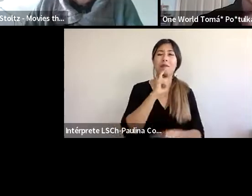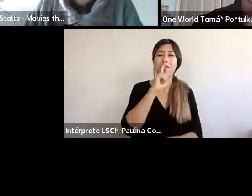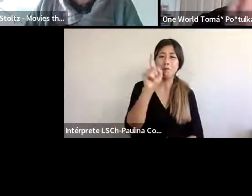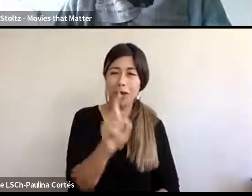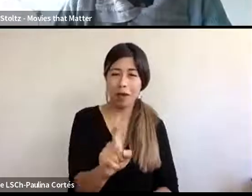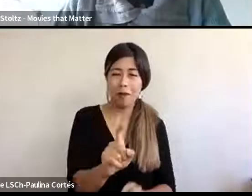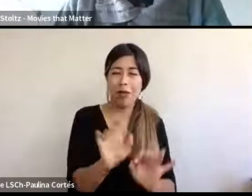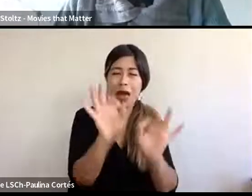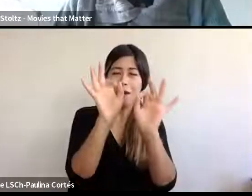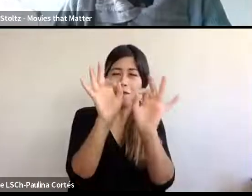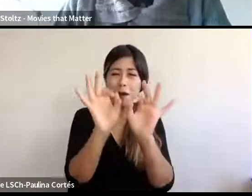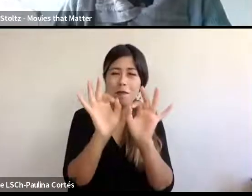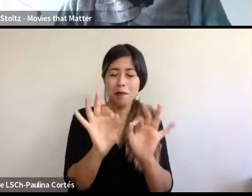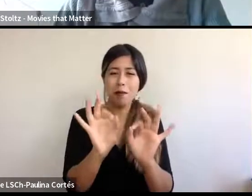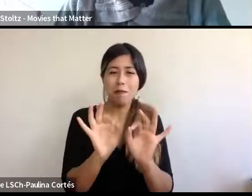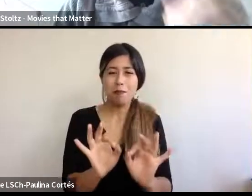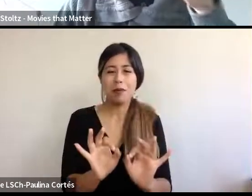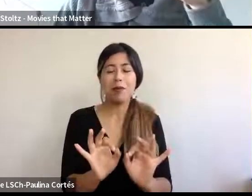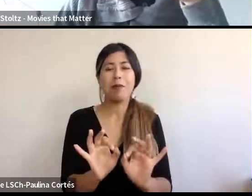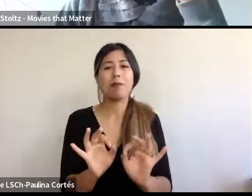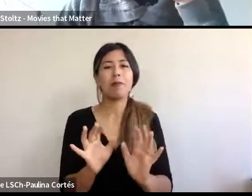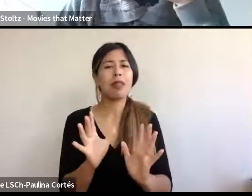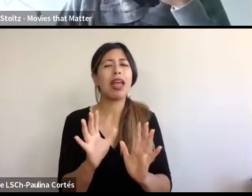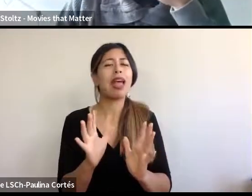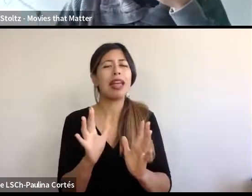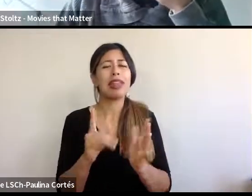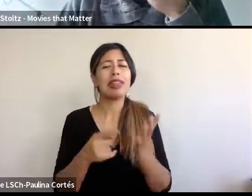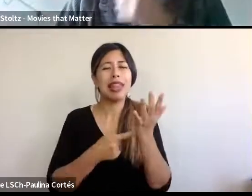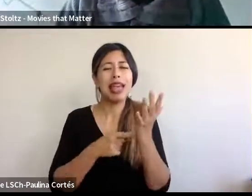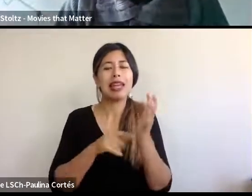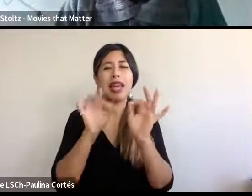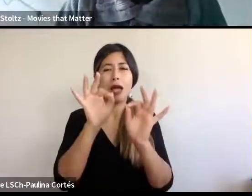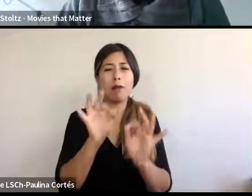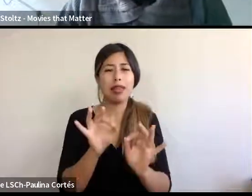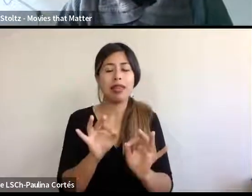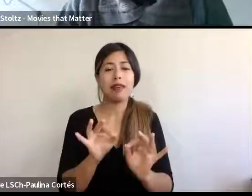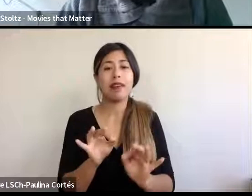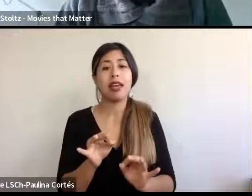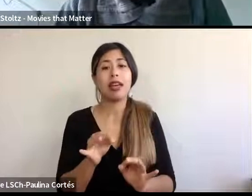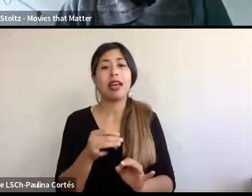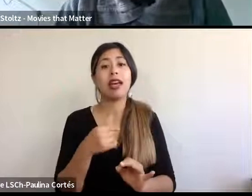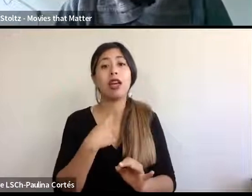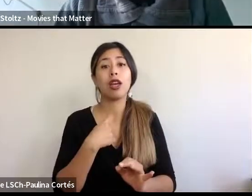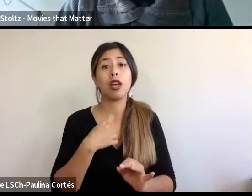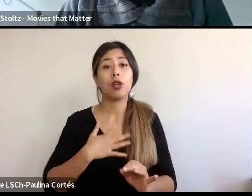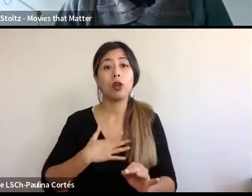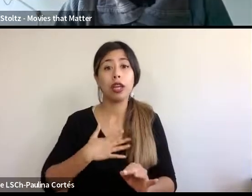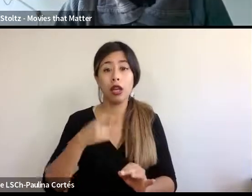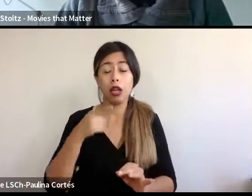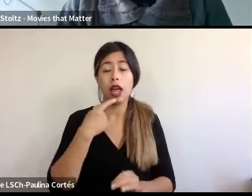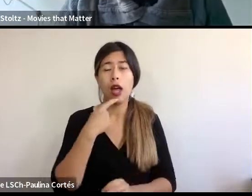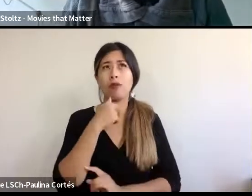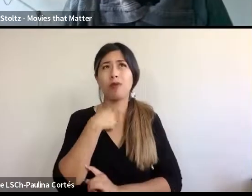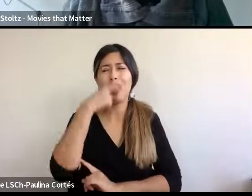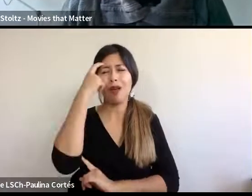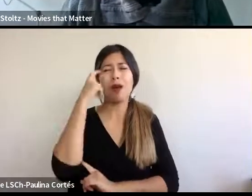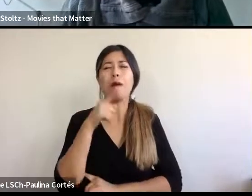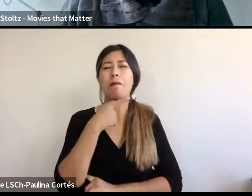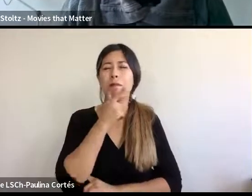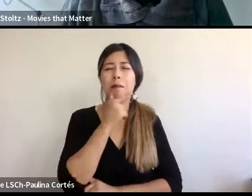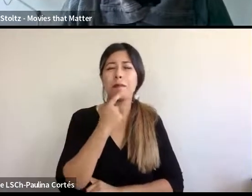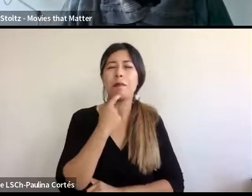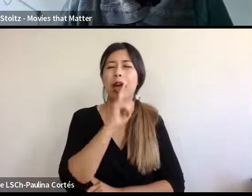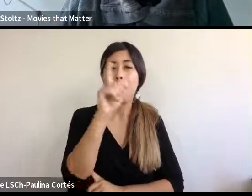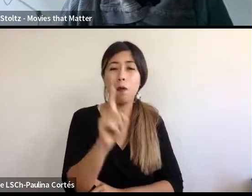bien también específicas y técnicas. Y creo que las preguntas que tengo son válidas para